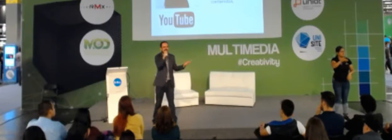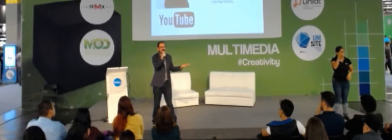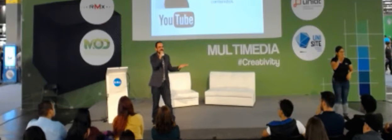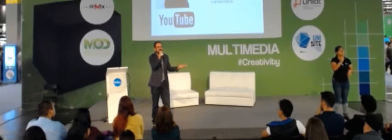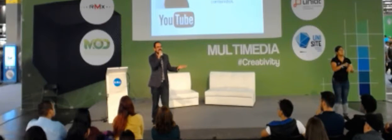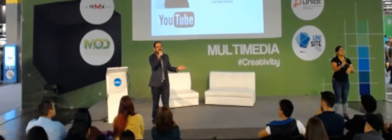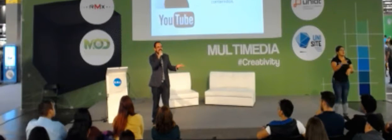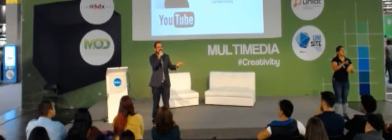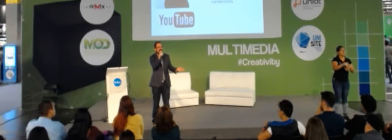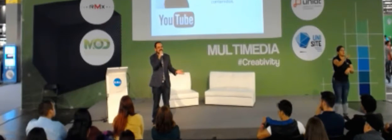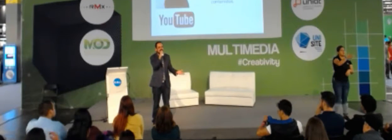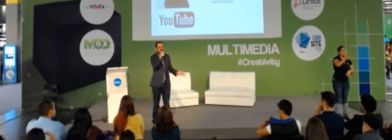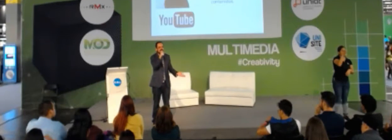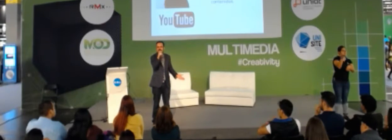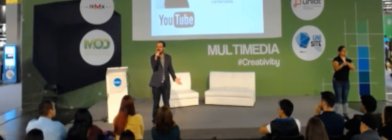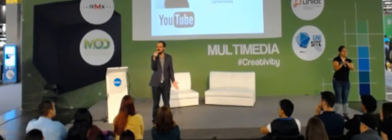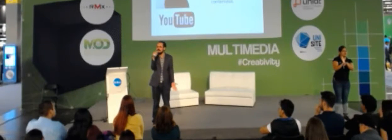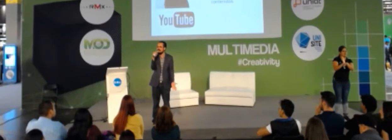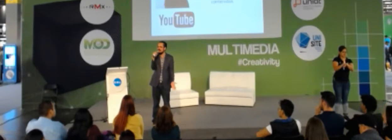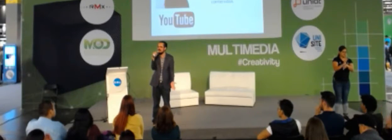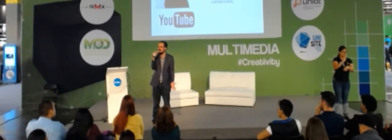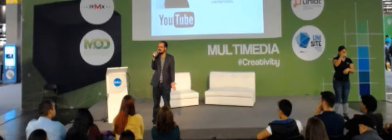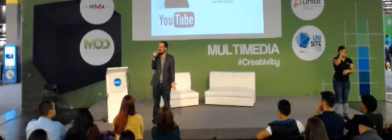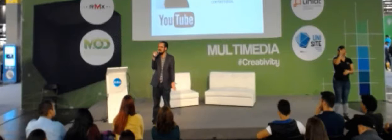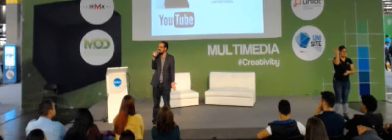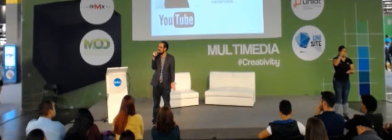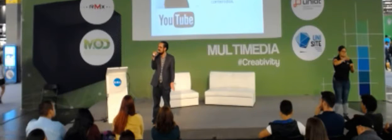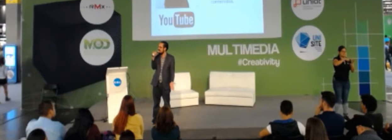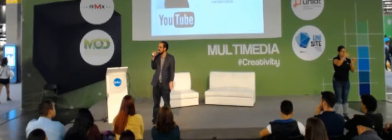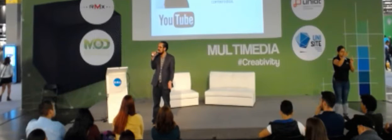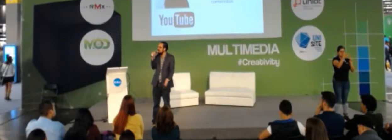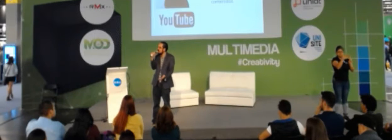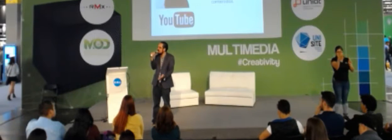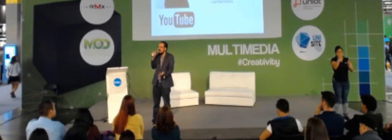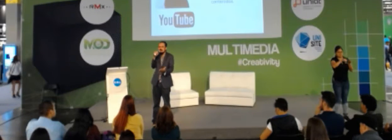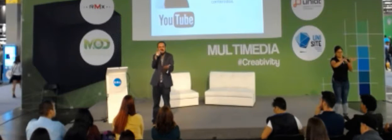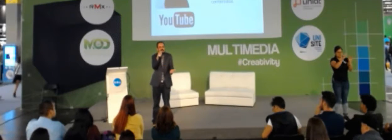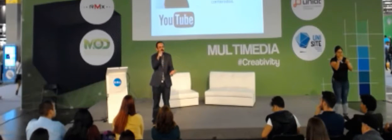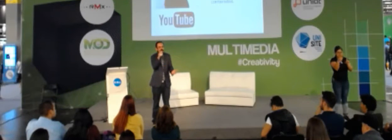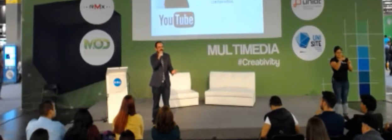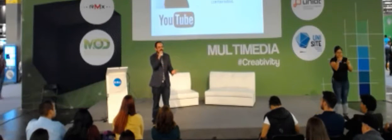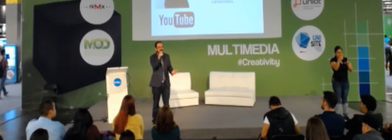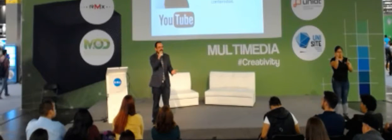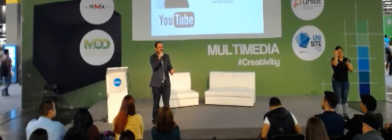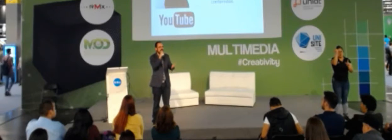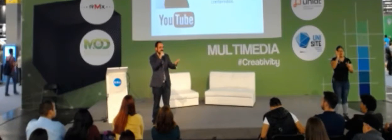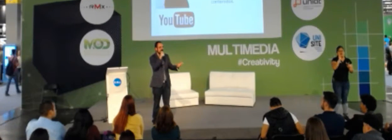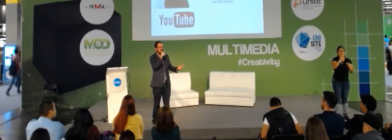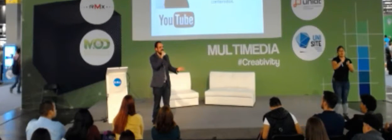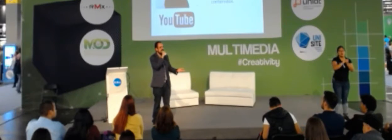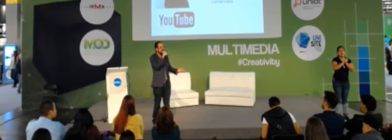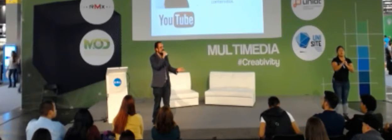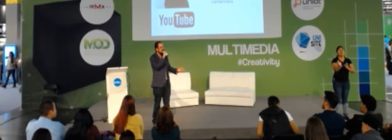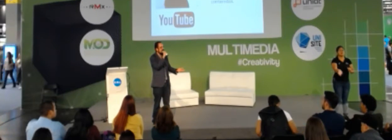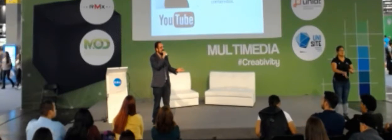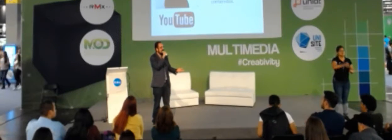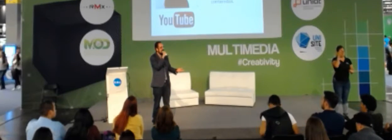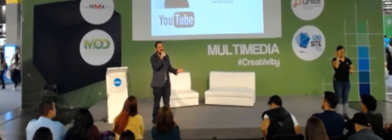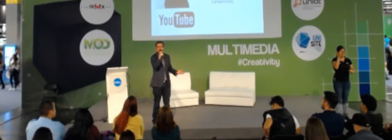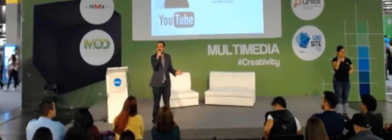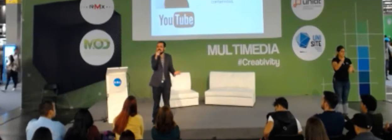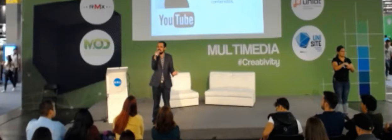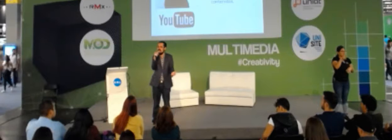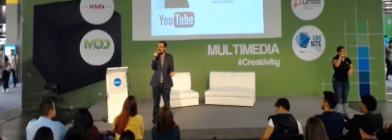los años, a finales del siglo XIX. Y es un invento dentro de la rama